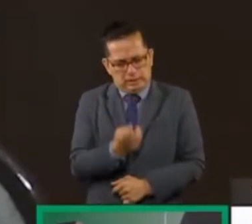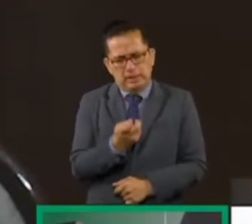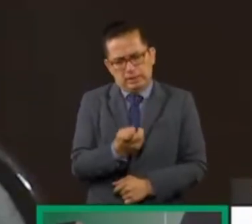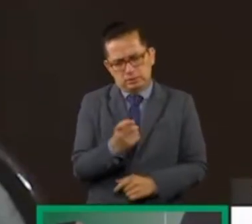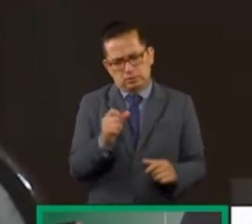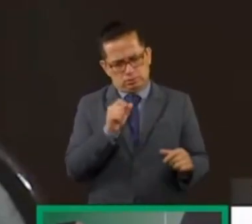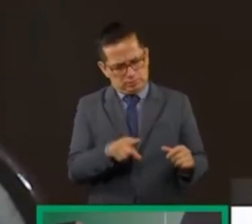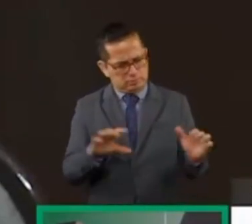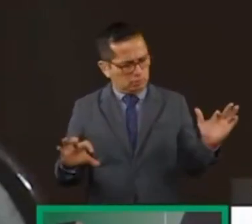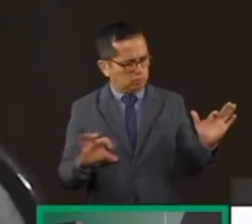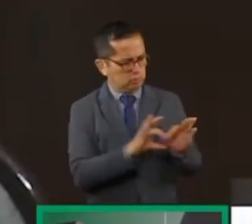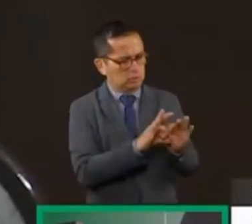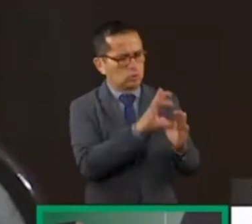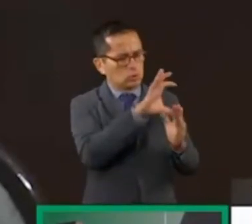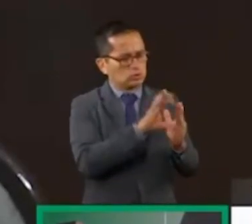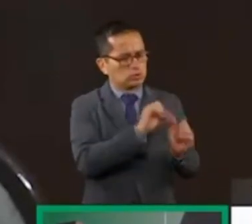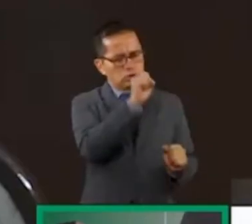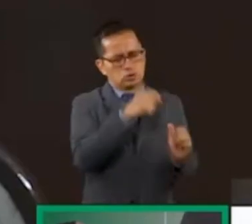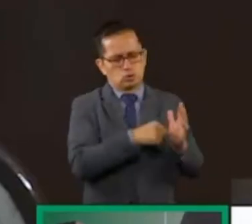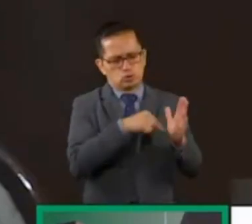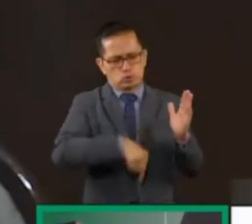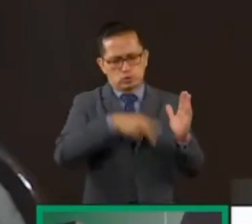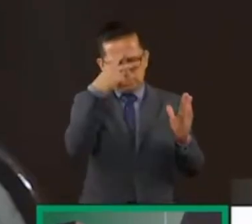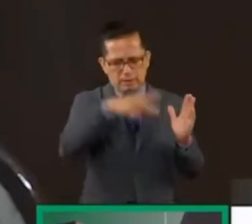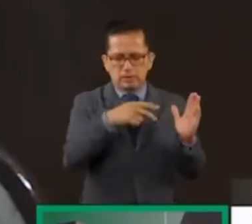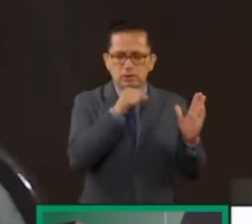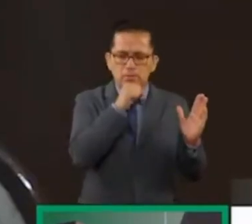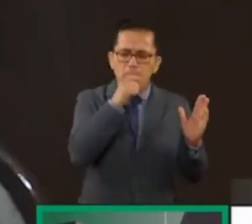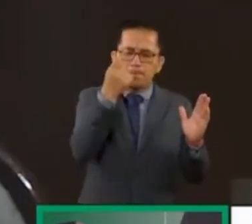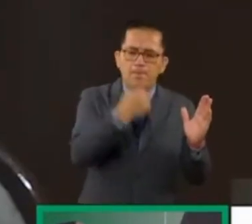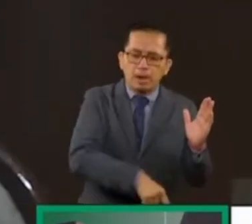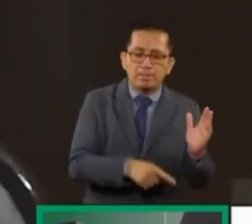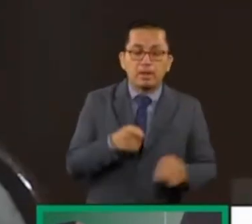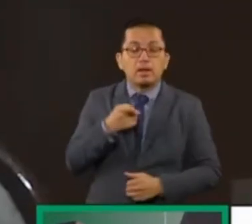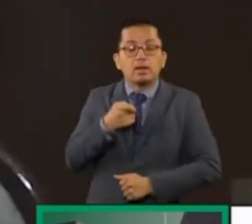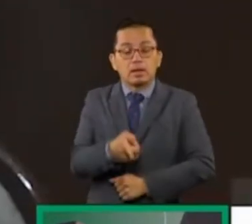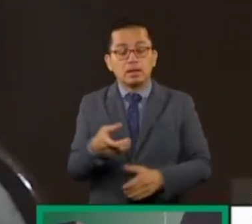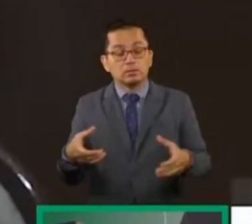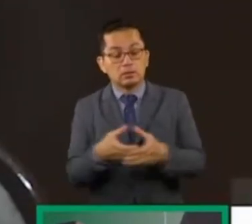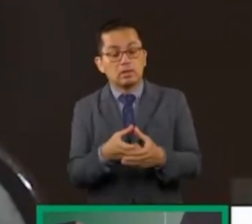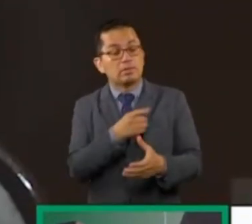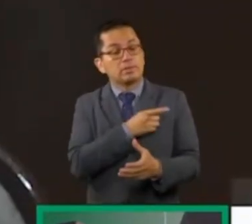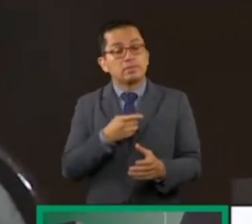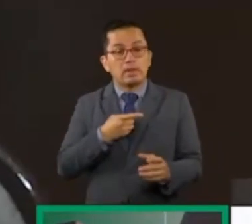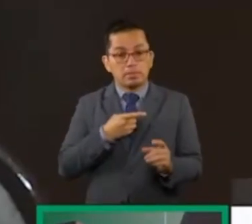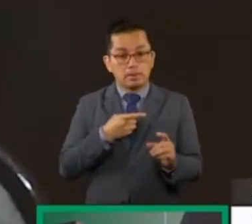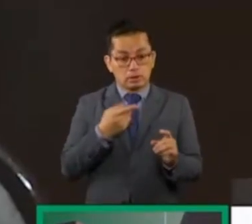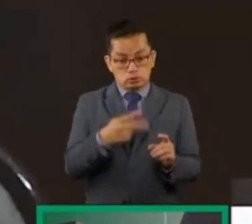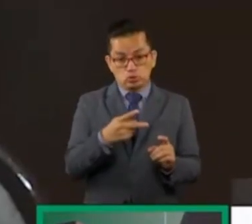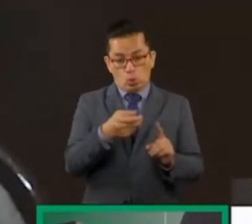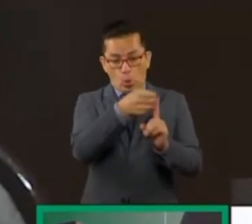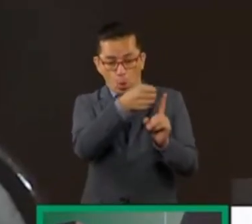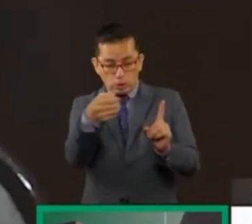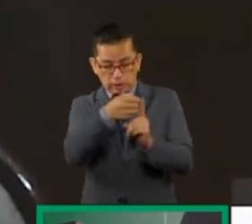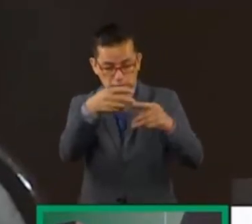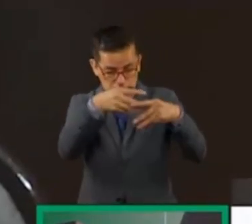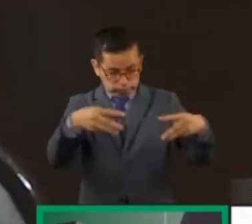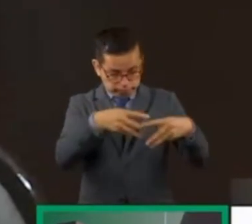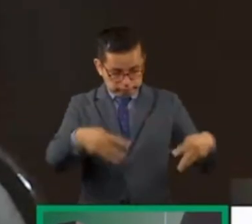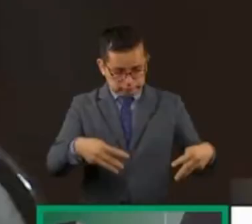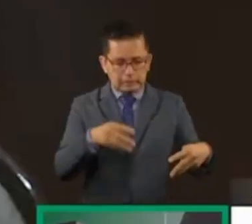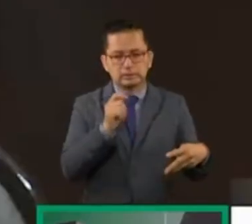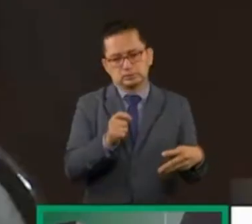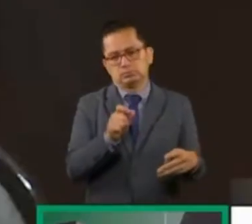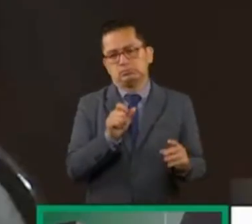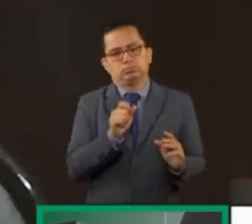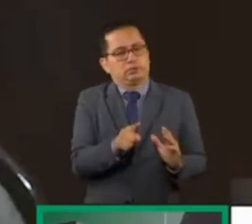en la Constitución Política de los Estados Unidos Mexicanos, contará con la estructura orgánica y de dirección